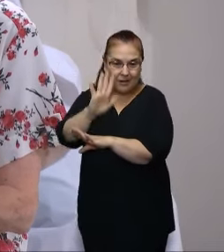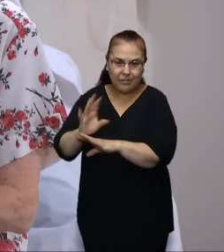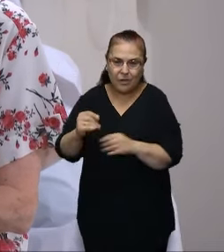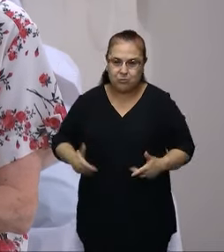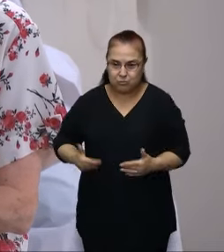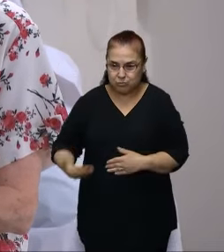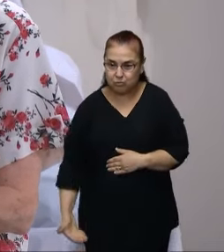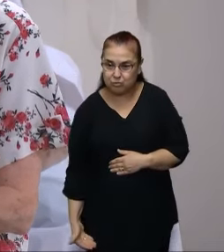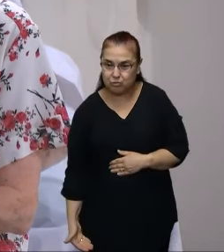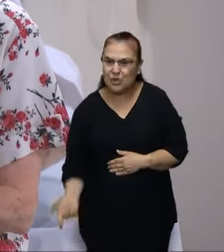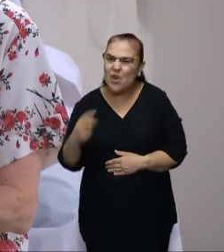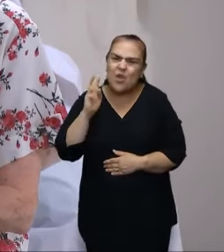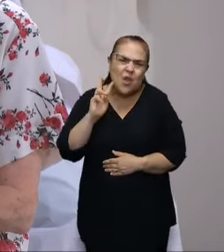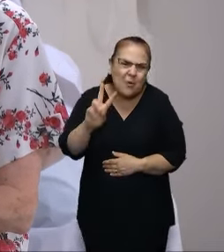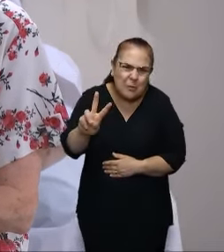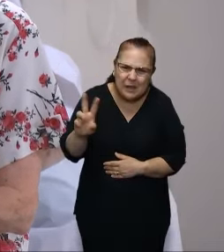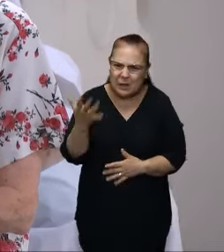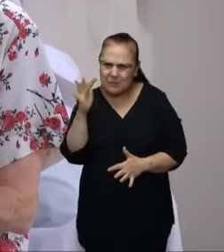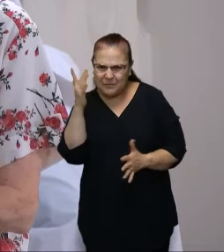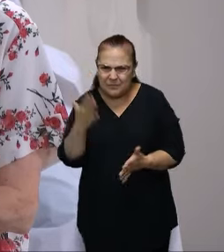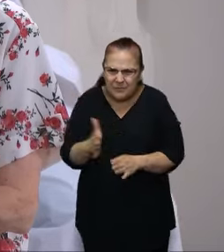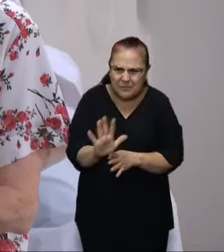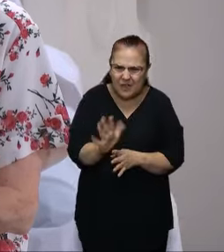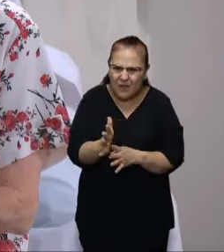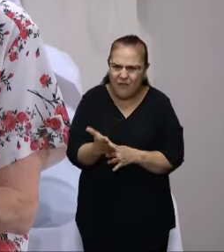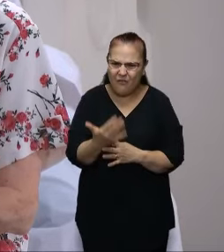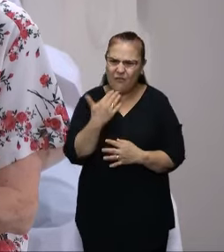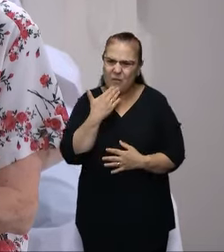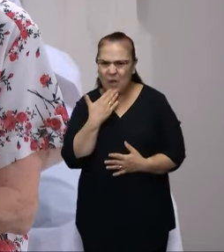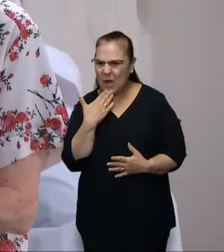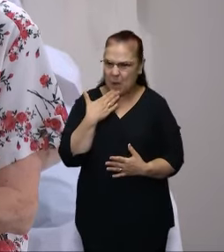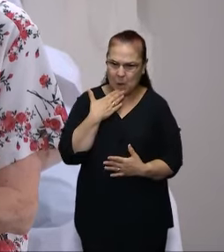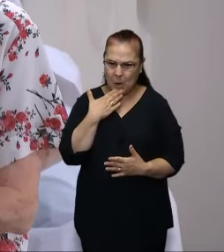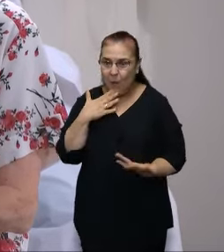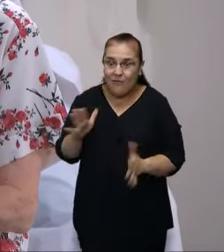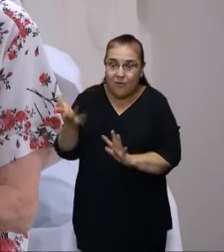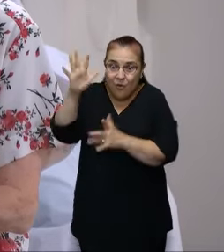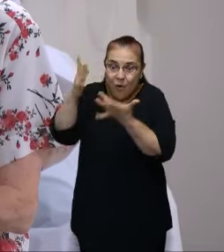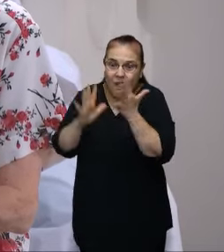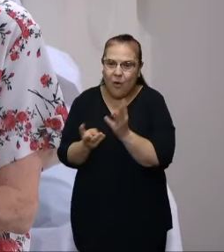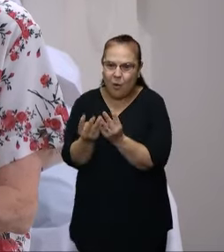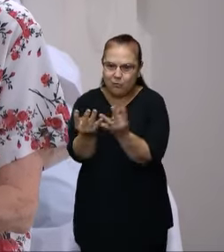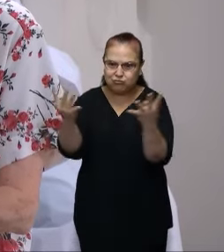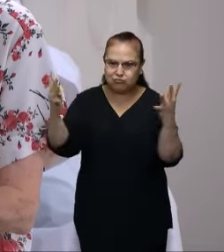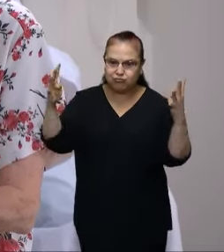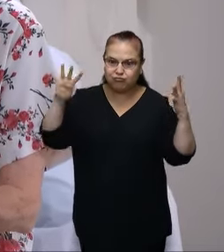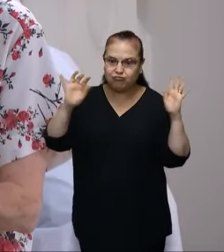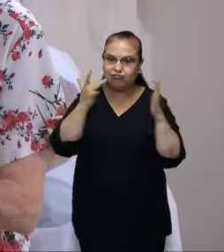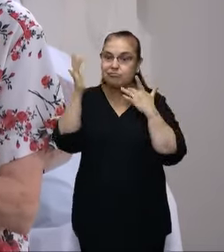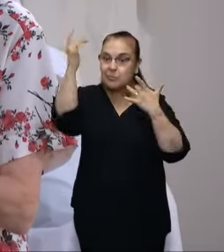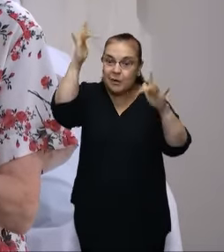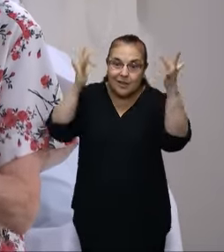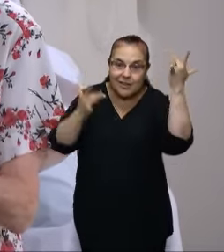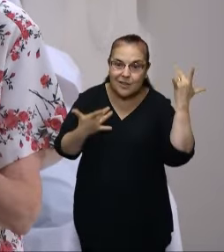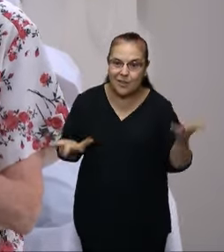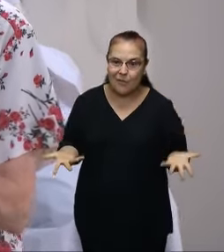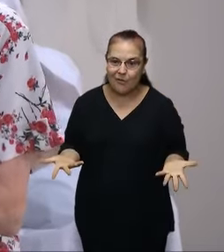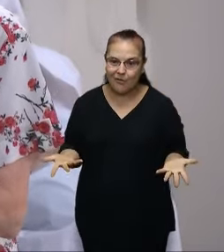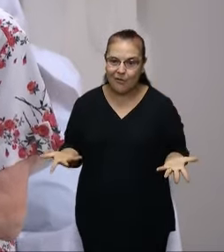abajo vi algo así como fuego rodeado de resplandor como el argo que